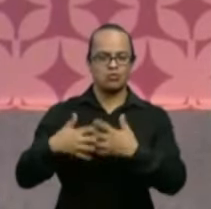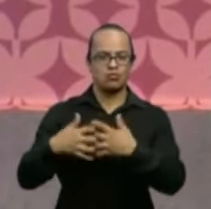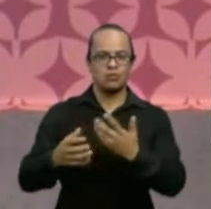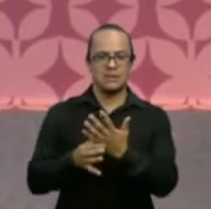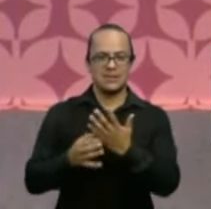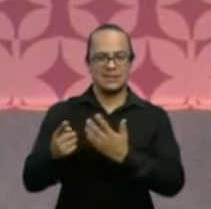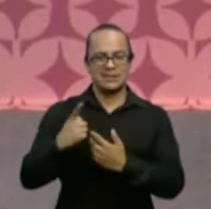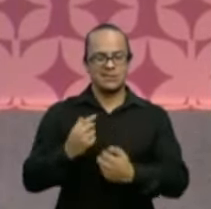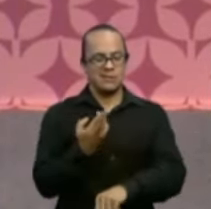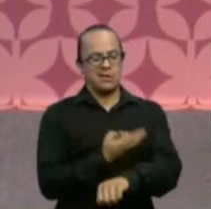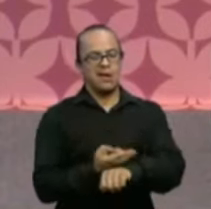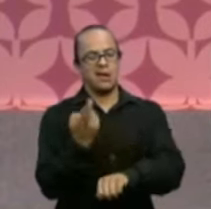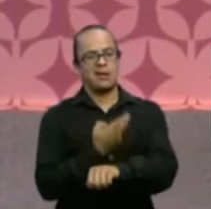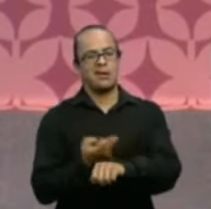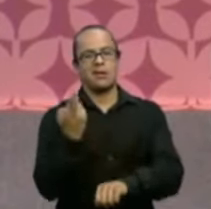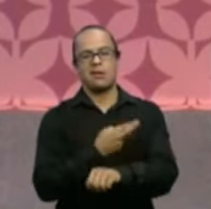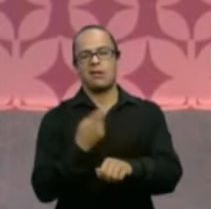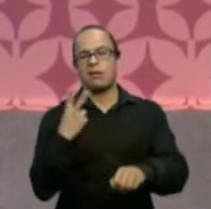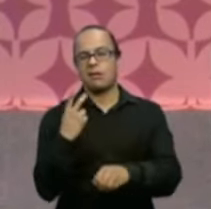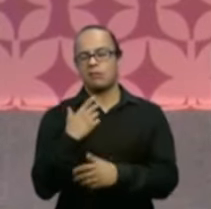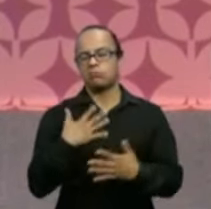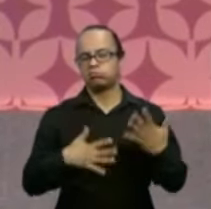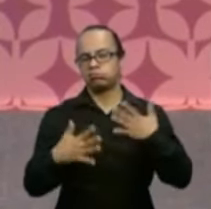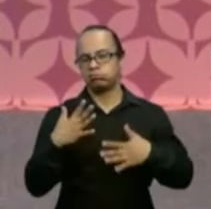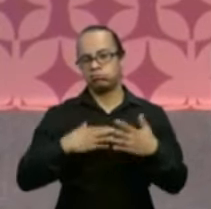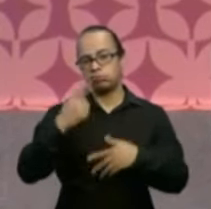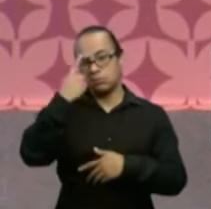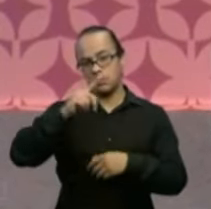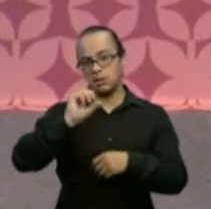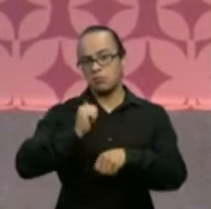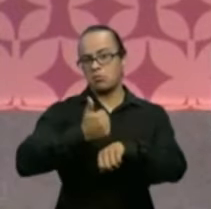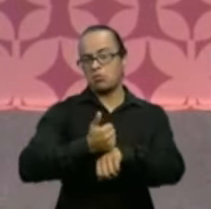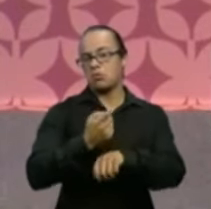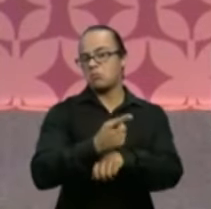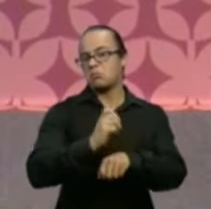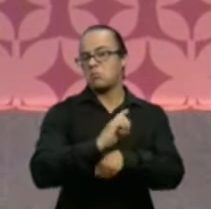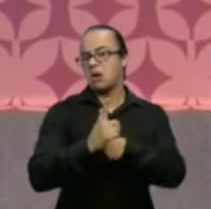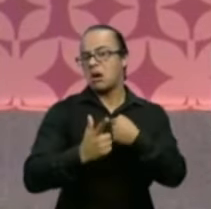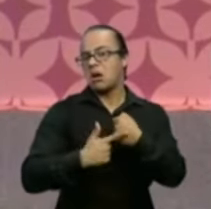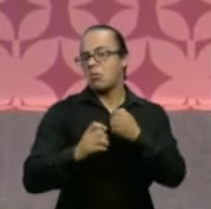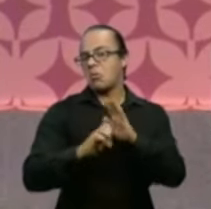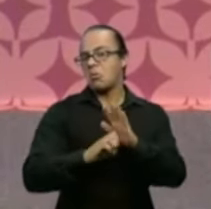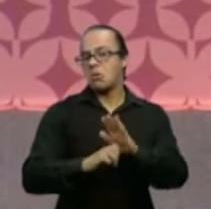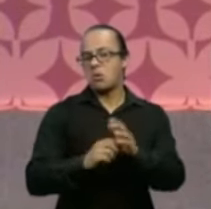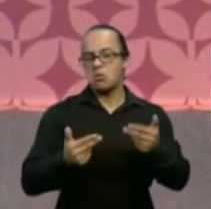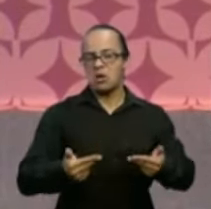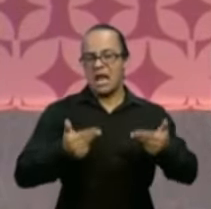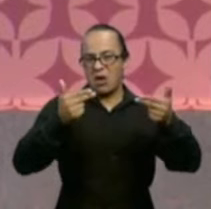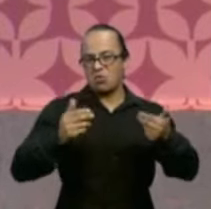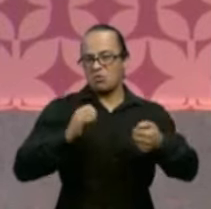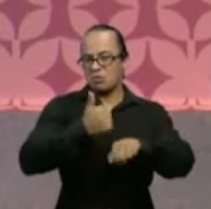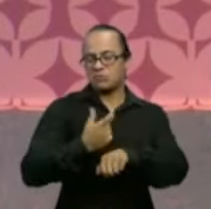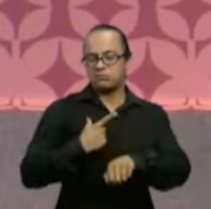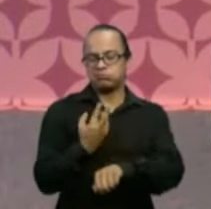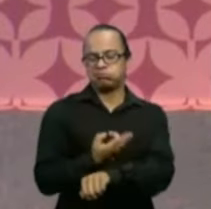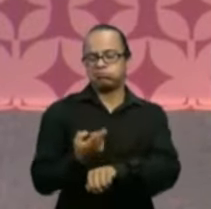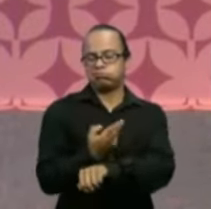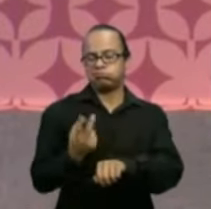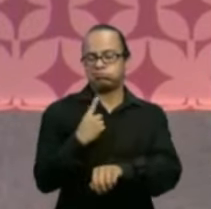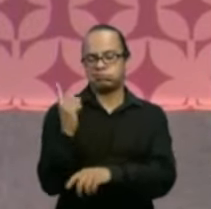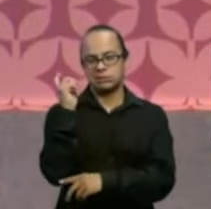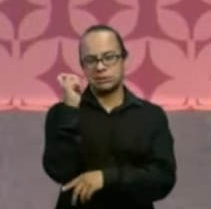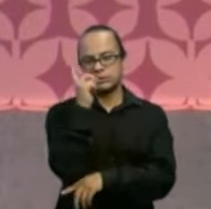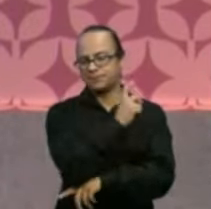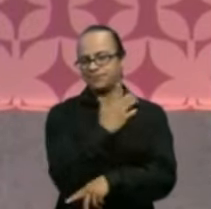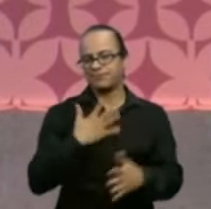engorroso proceso que tienen que hacer para abrir una situación de algún negocio o alguna empresa.